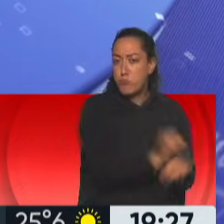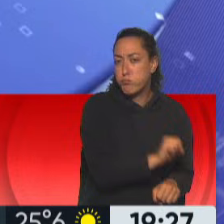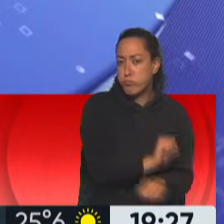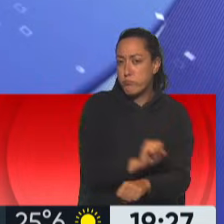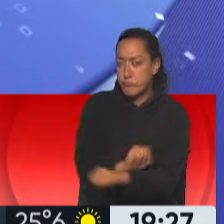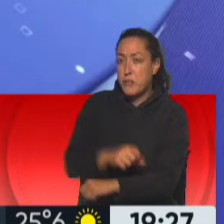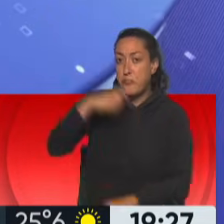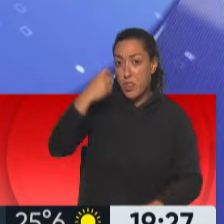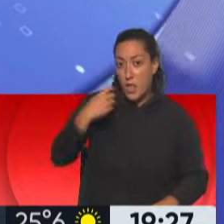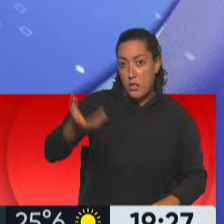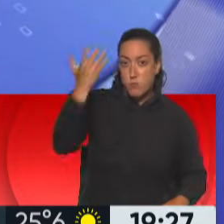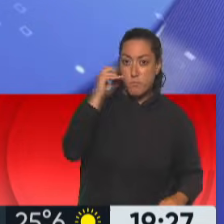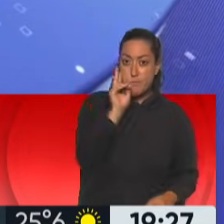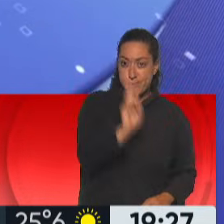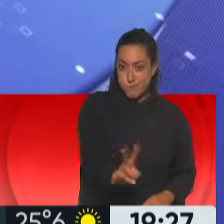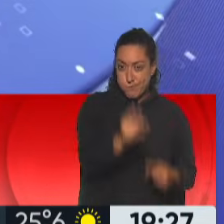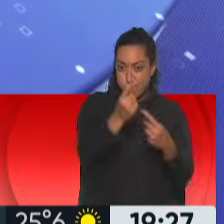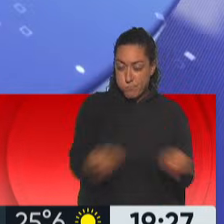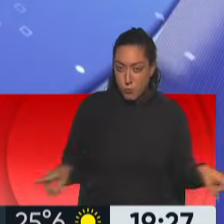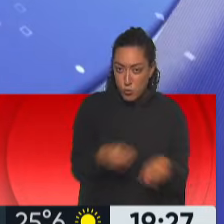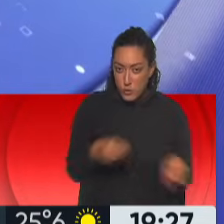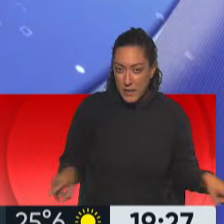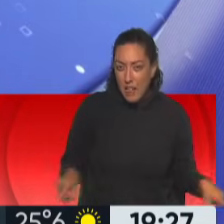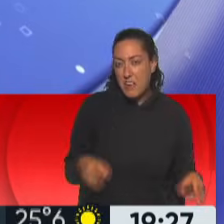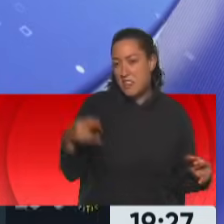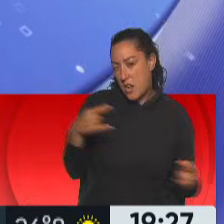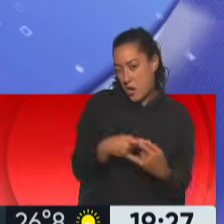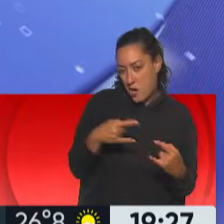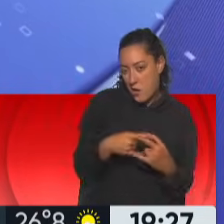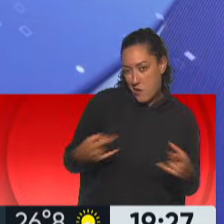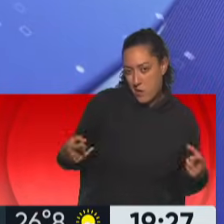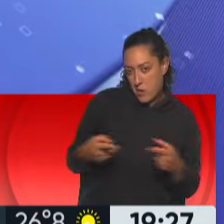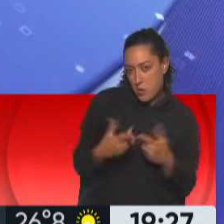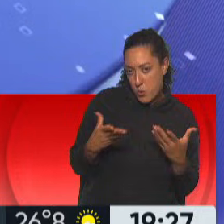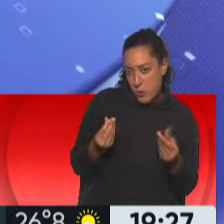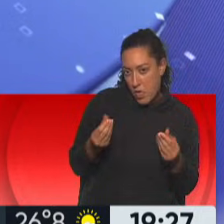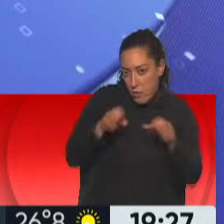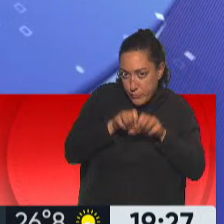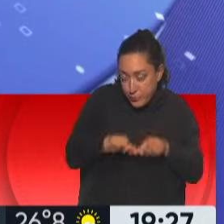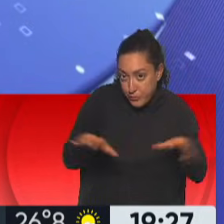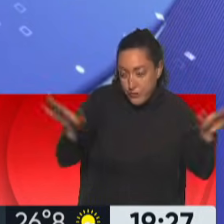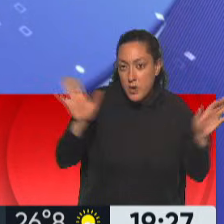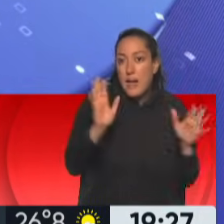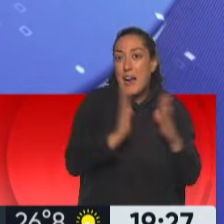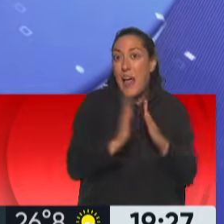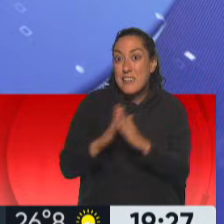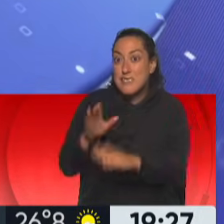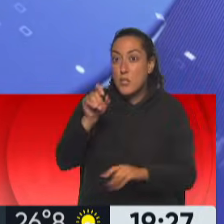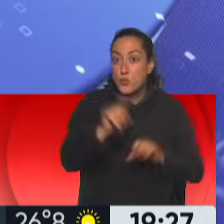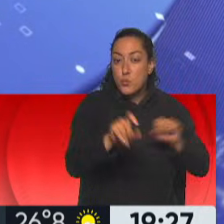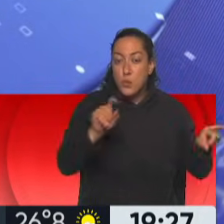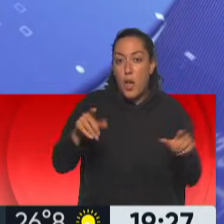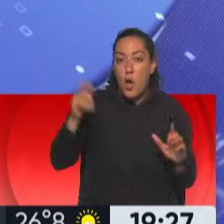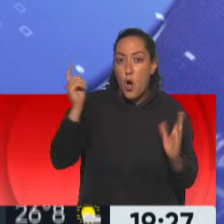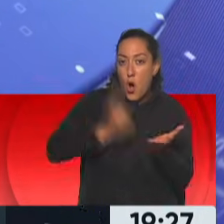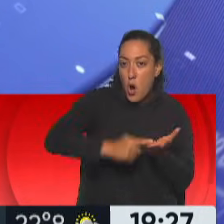videos donde con canciones de Freddy Krueger, ¿no? Como buscando generar temor, que los iban a buscar a las casas sin ninguna orden de